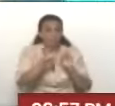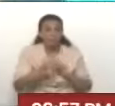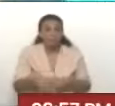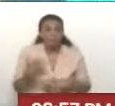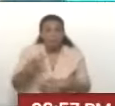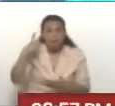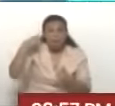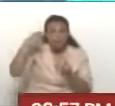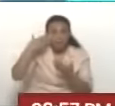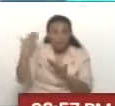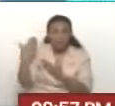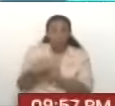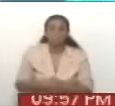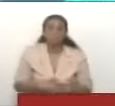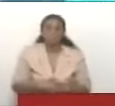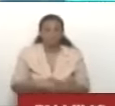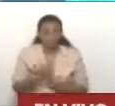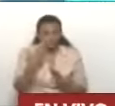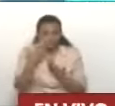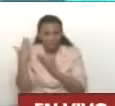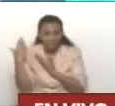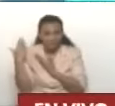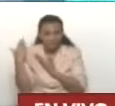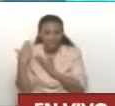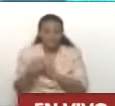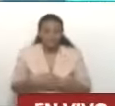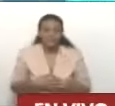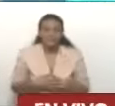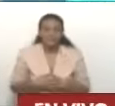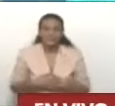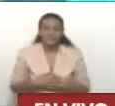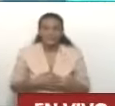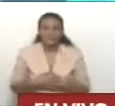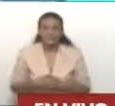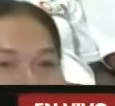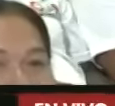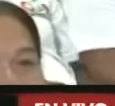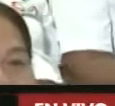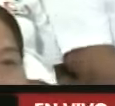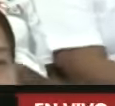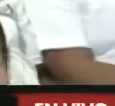video. Adelante, video, para que ustedes lo vean y lo disfruten. Adelante.